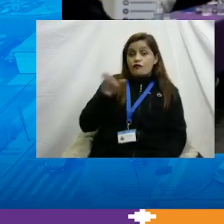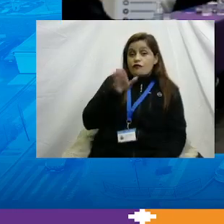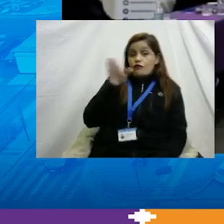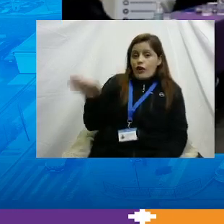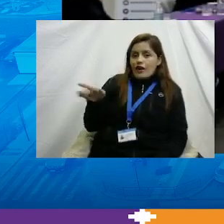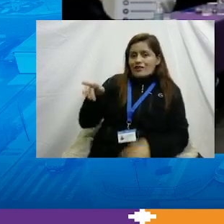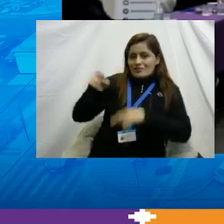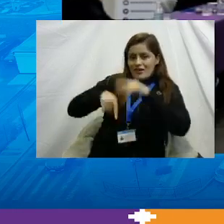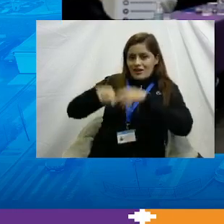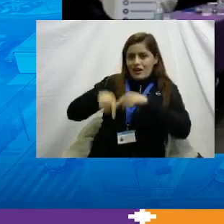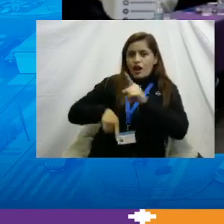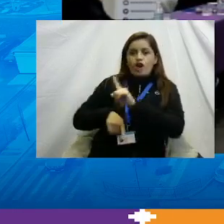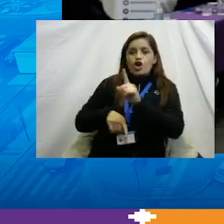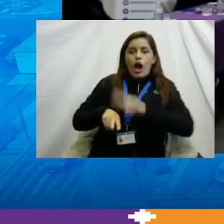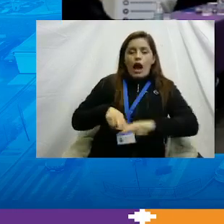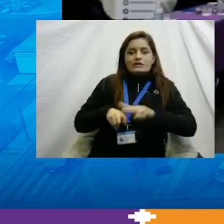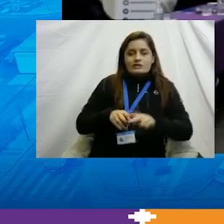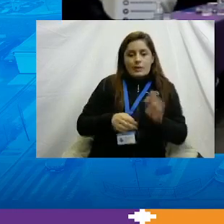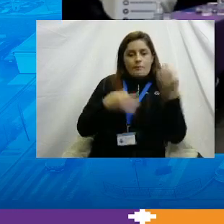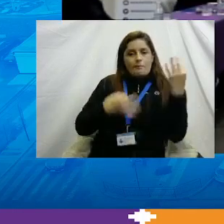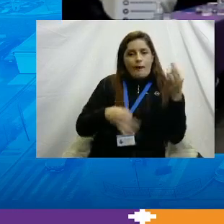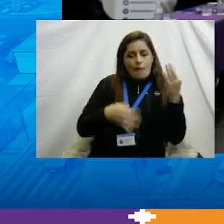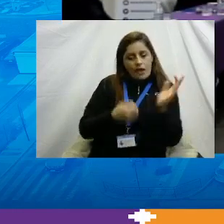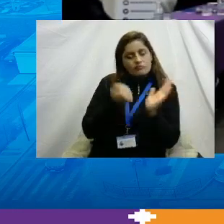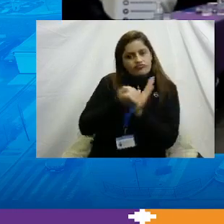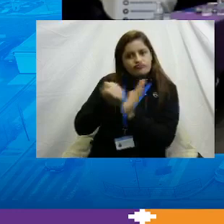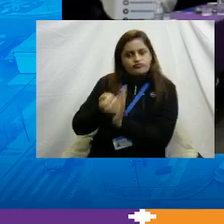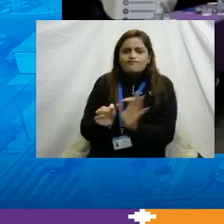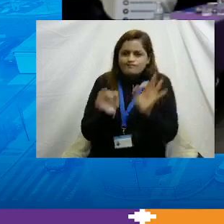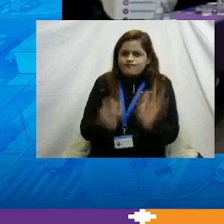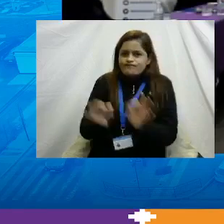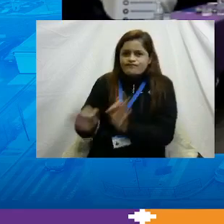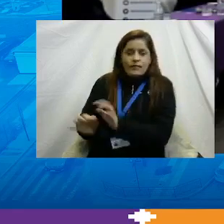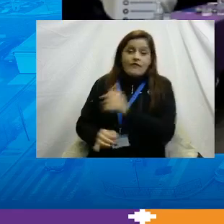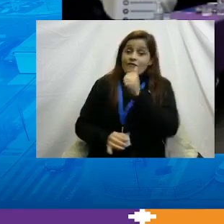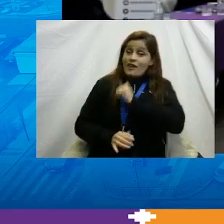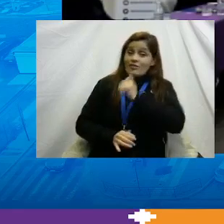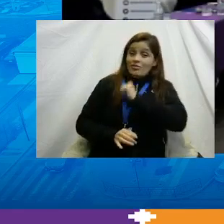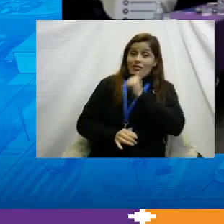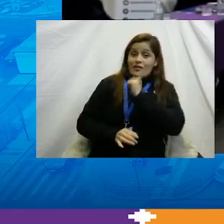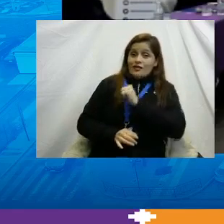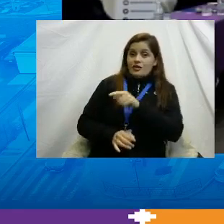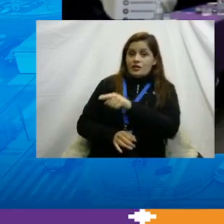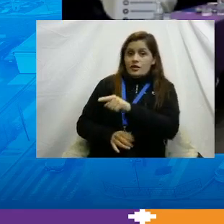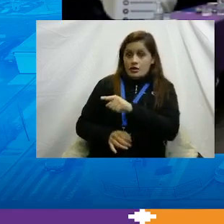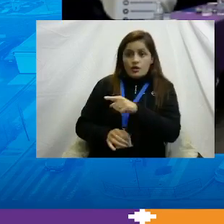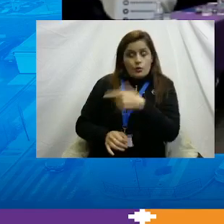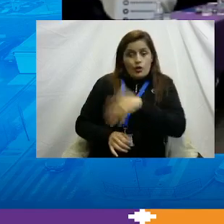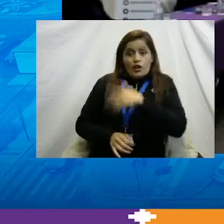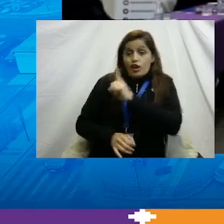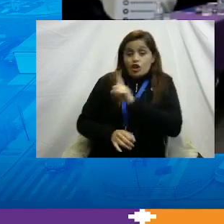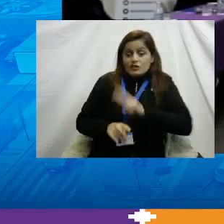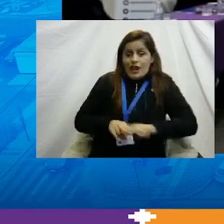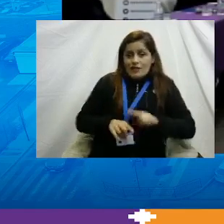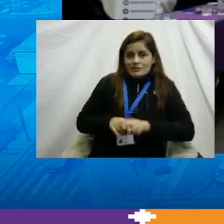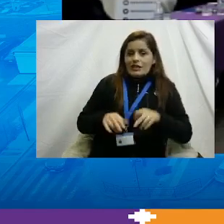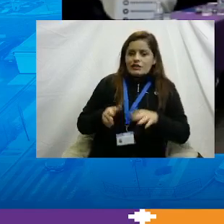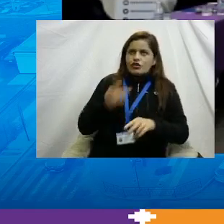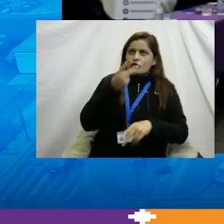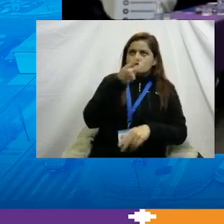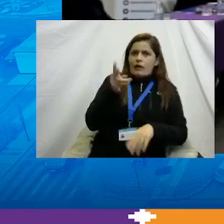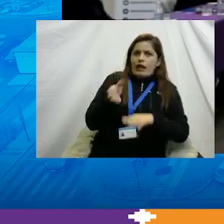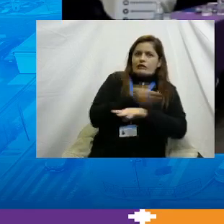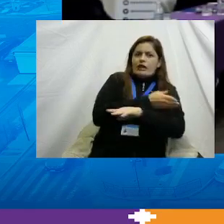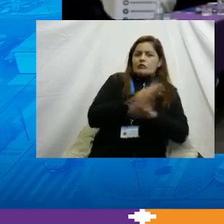a ese terreno que no se había realizado, que un trámite administrativo, pero que no era menor. Así que, así